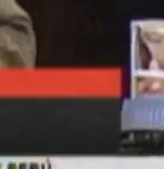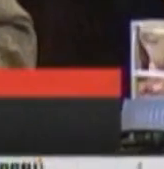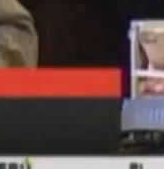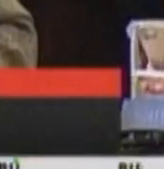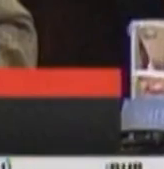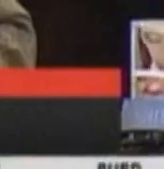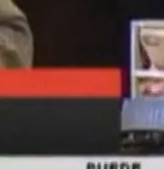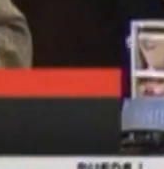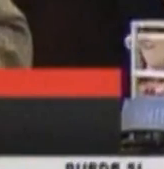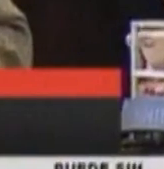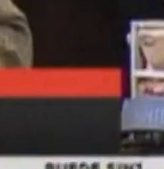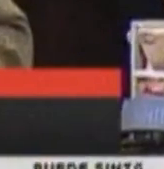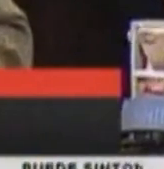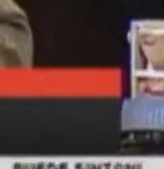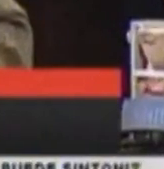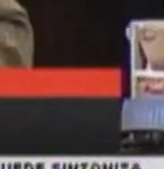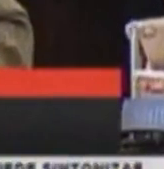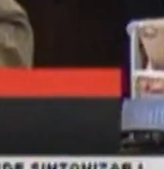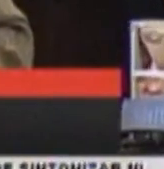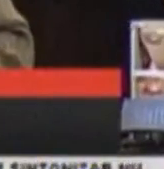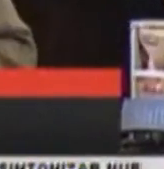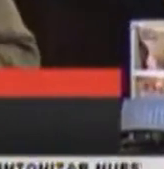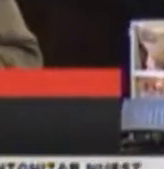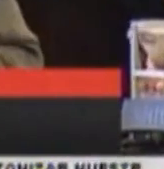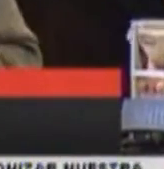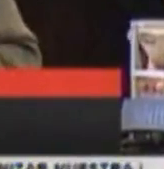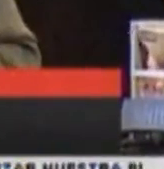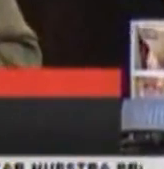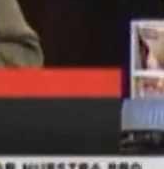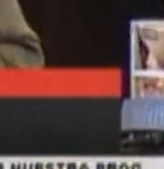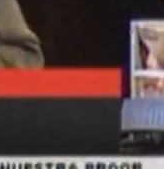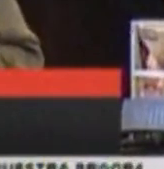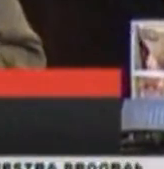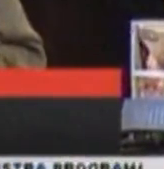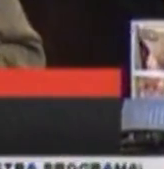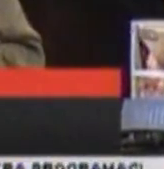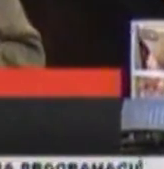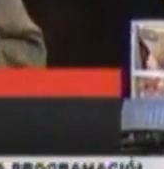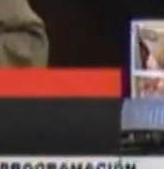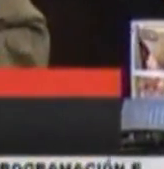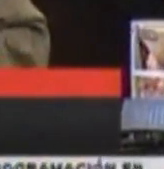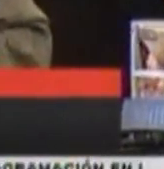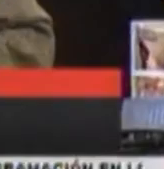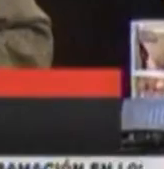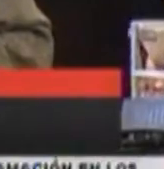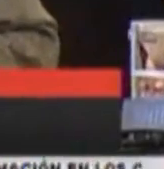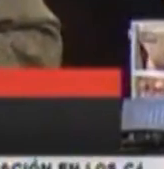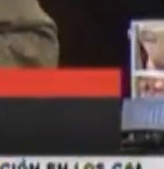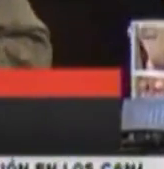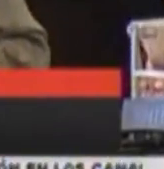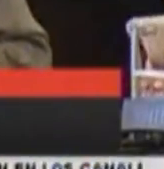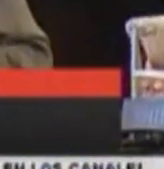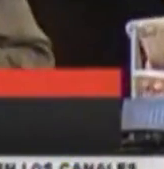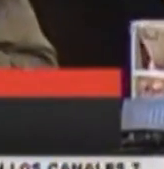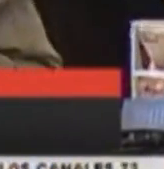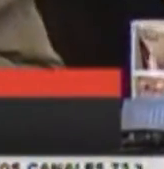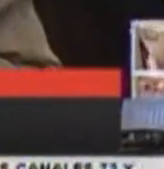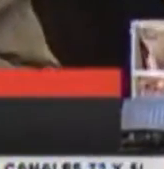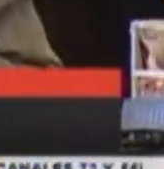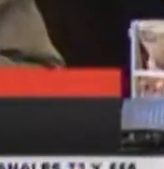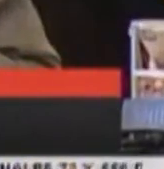climático, que podemos usar para discutir. Pero yo diría, una vez que tengamos eso, es llevarlo después a